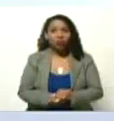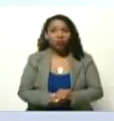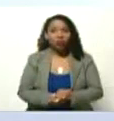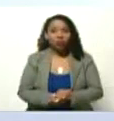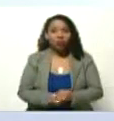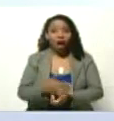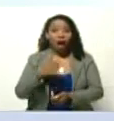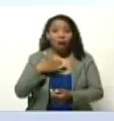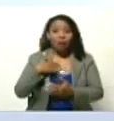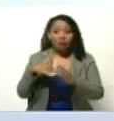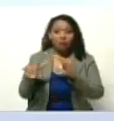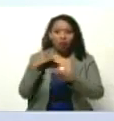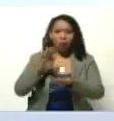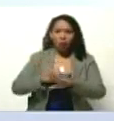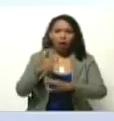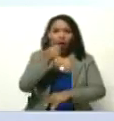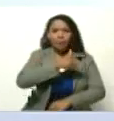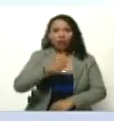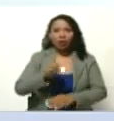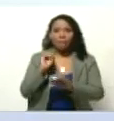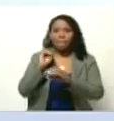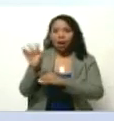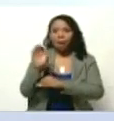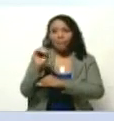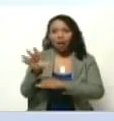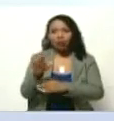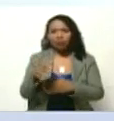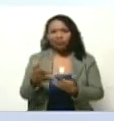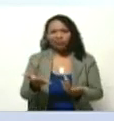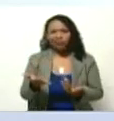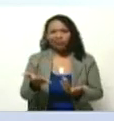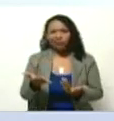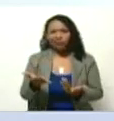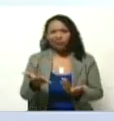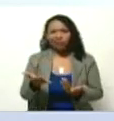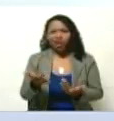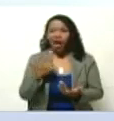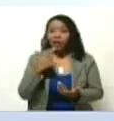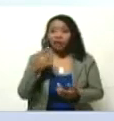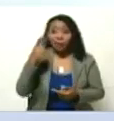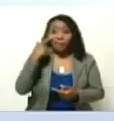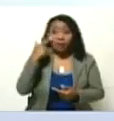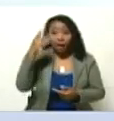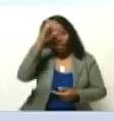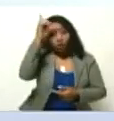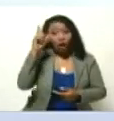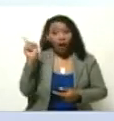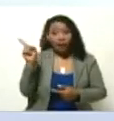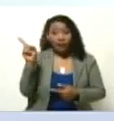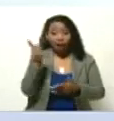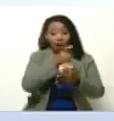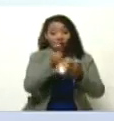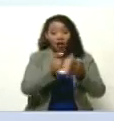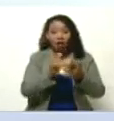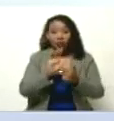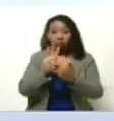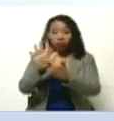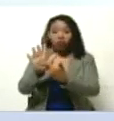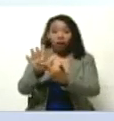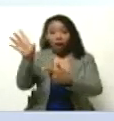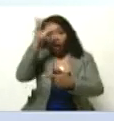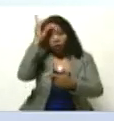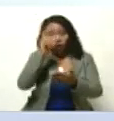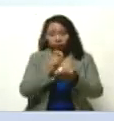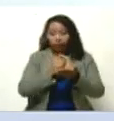A mí me llega eso porque la gente lo envía. Y dice, mira, Diosdado, aquí están mandando esta línea. Y Diosdado toma